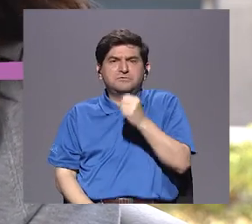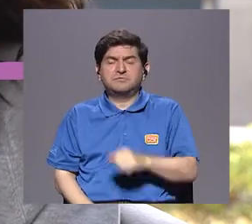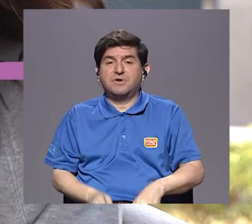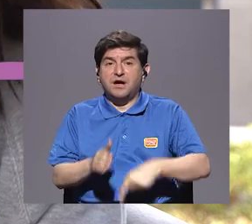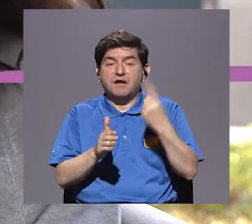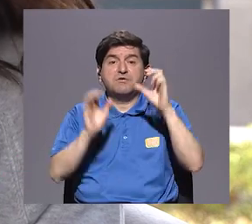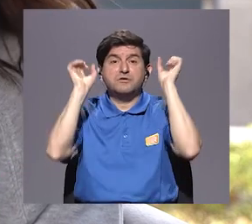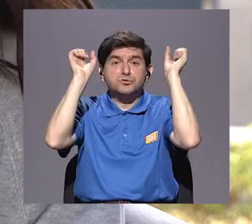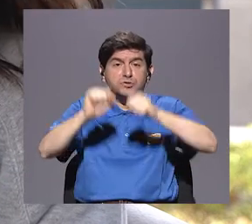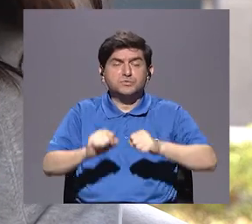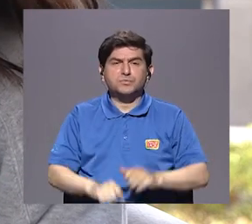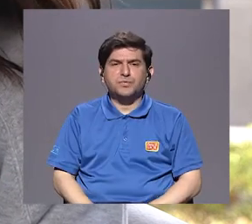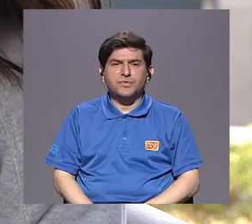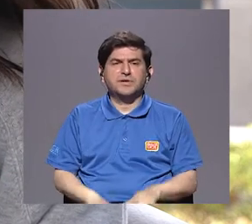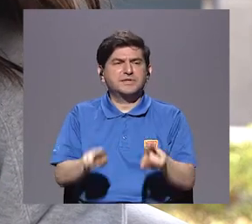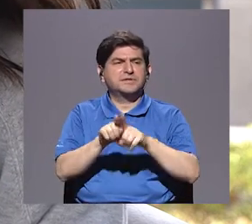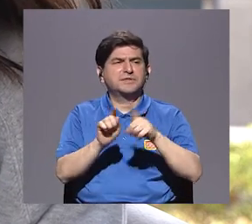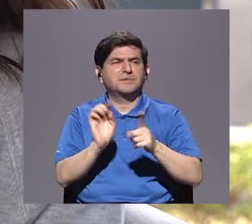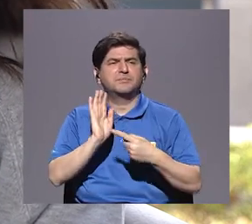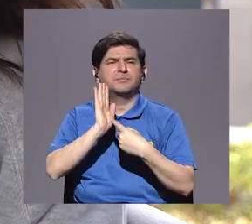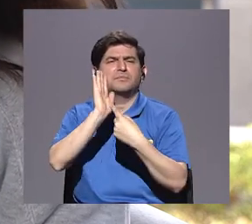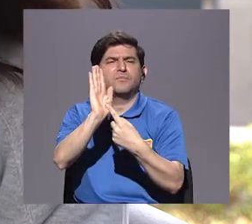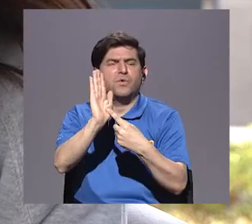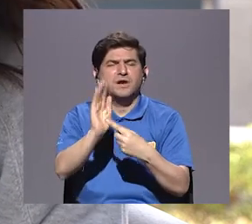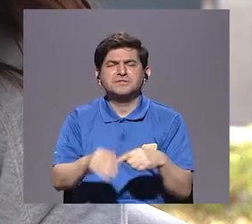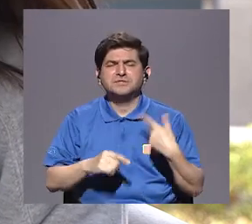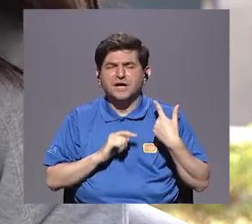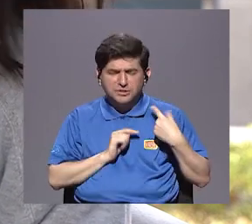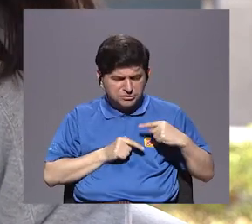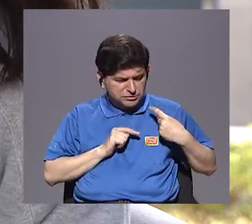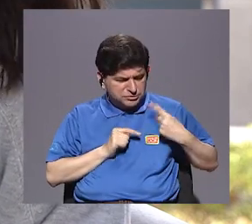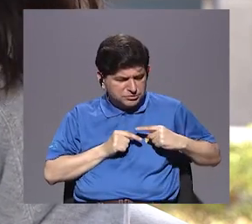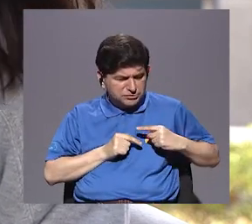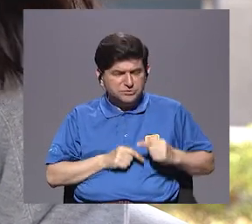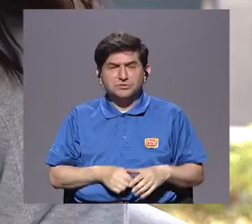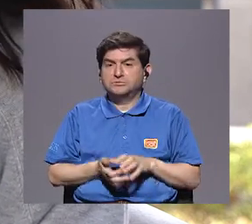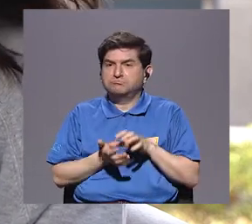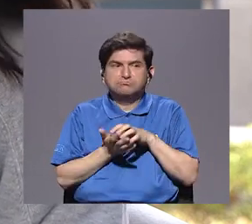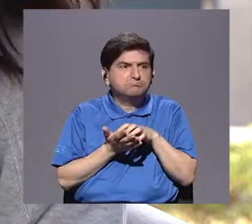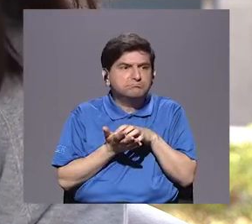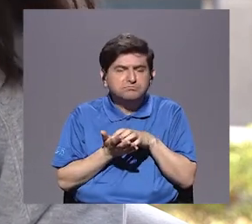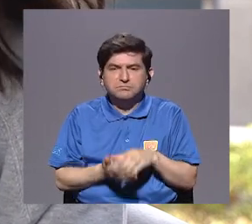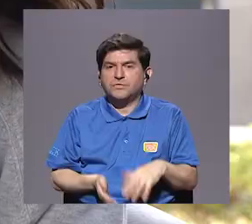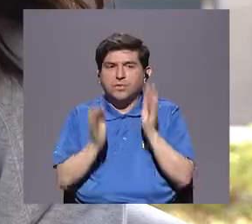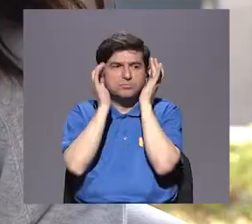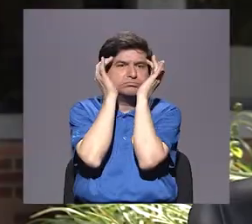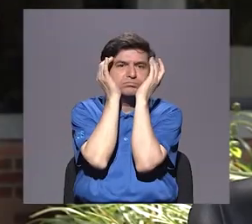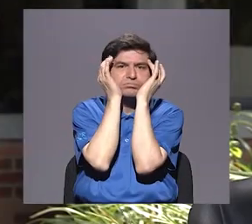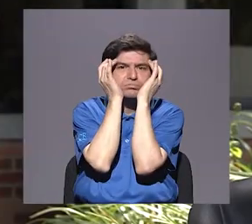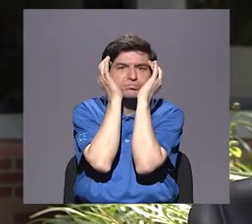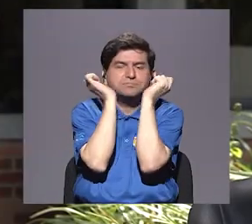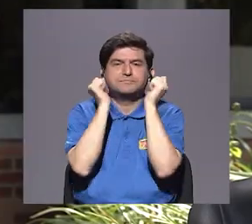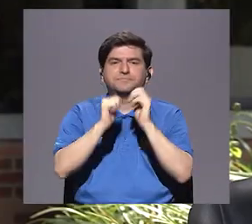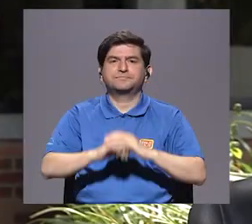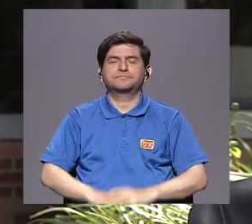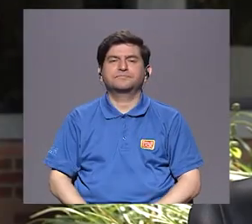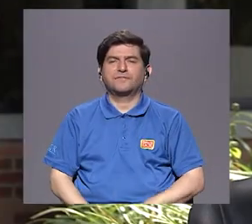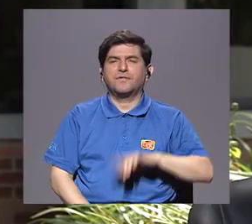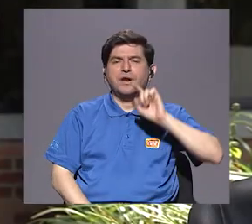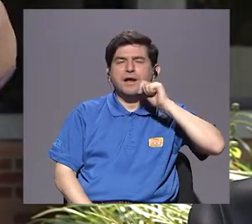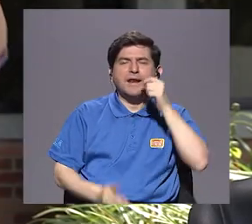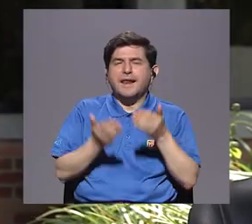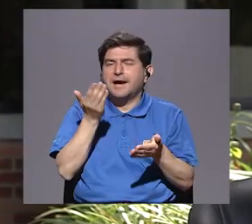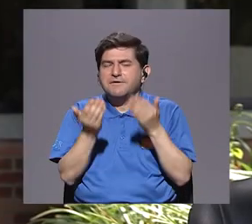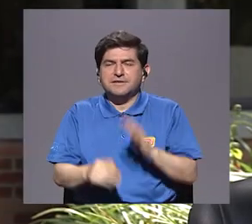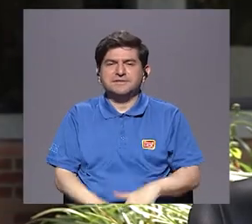a veces puede ser una manifestación de mucho dolor, de mucha incertidumbre, de mucha angustia. Uh-huh. La clave tal vez